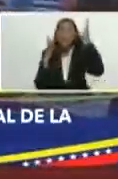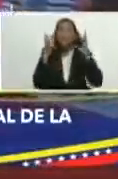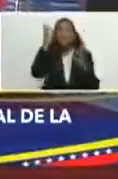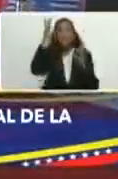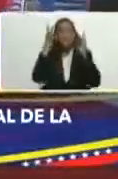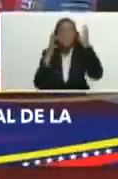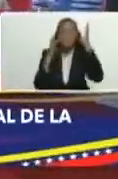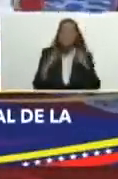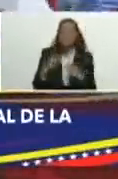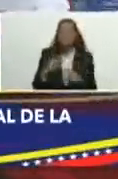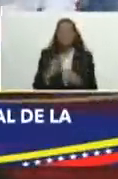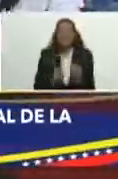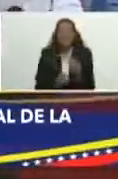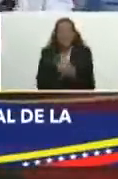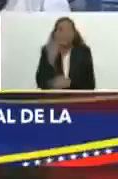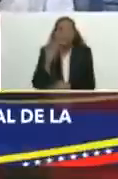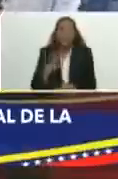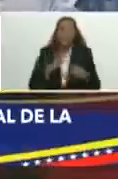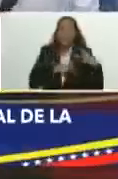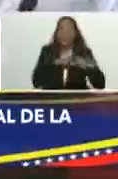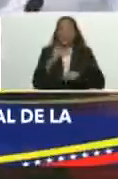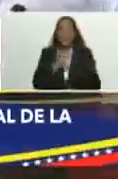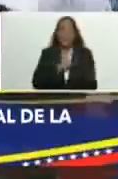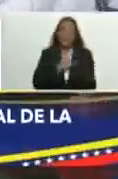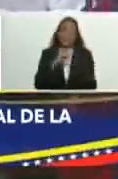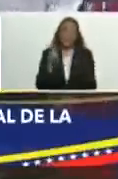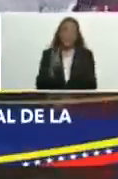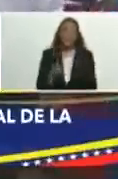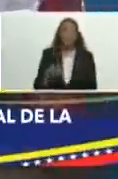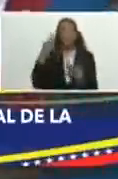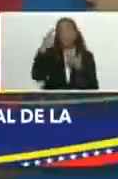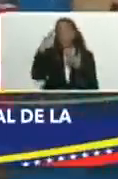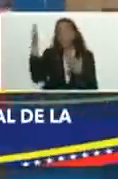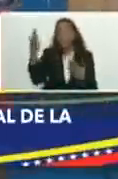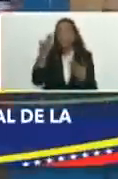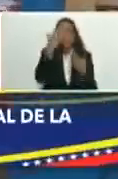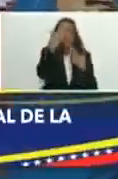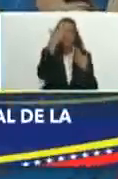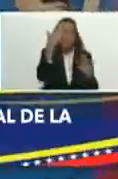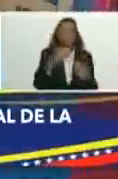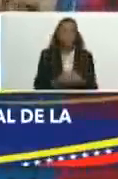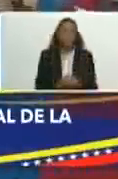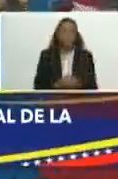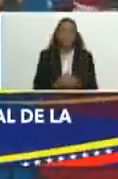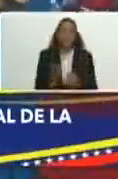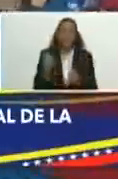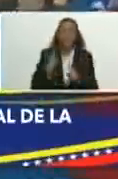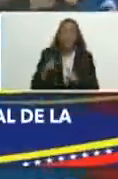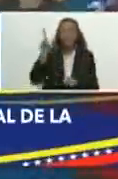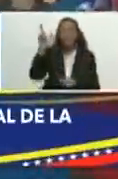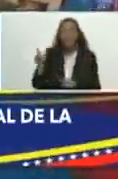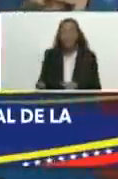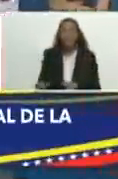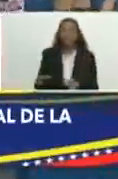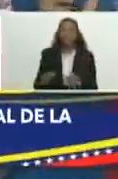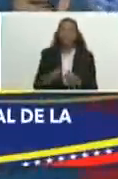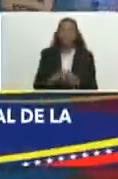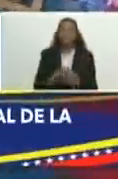creatividad, producción. Mi saludo, pues. Por aquí tenemos a Remington, saludo a